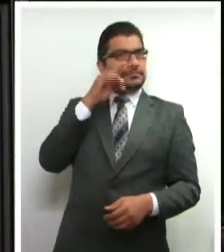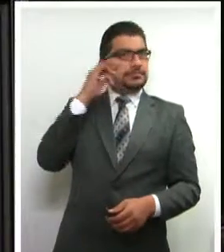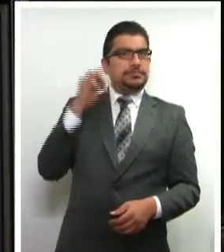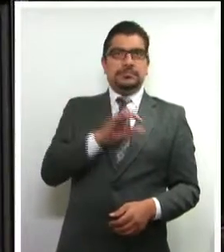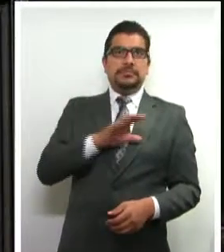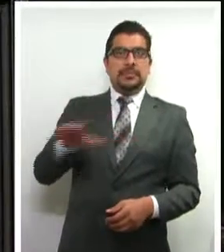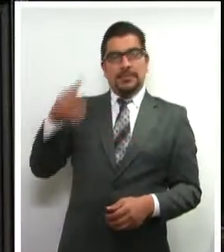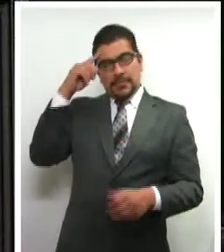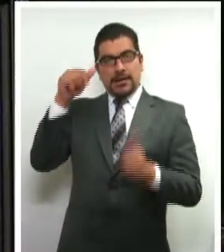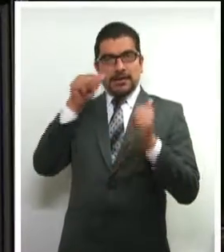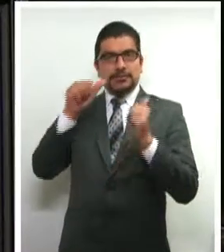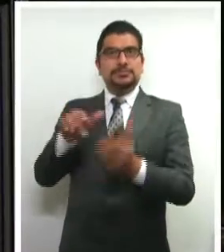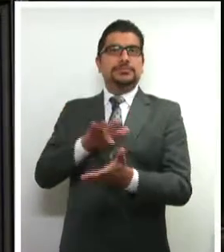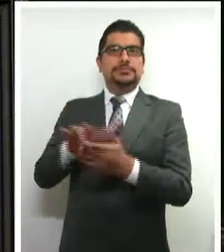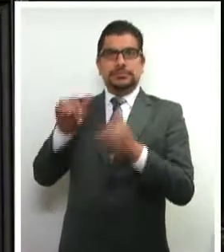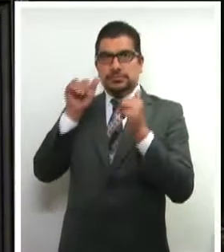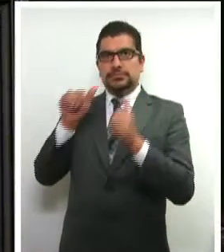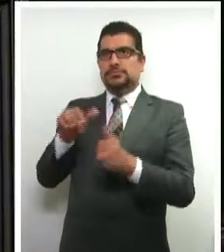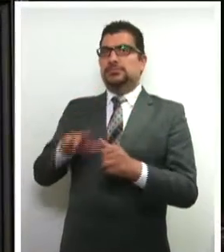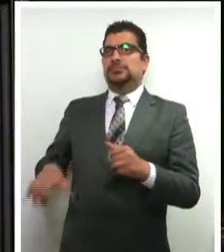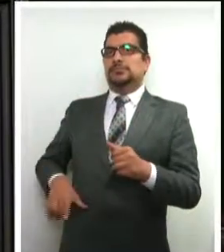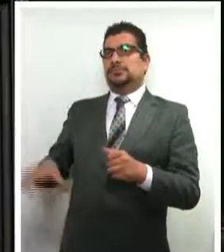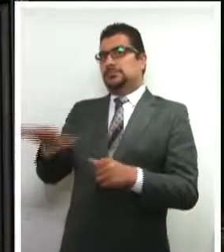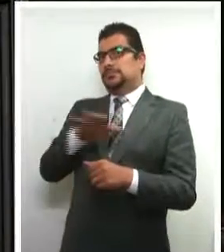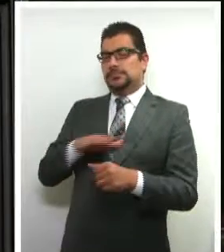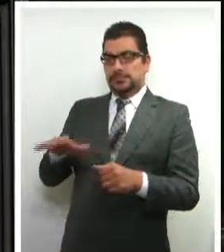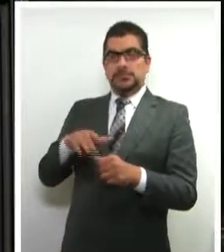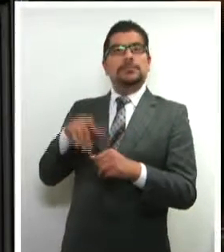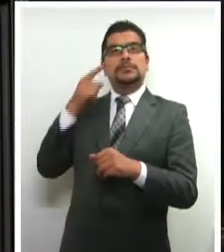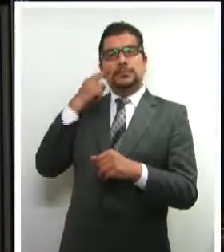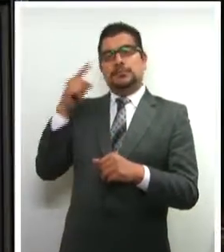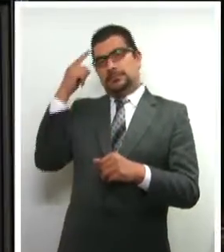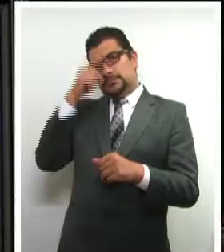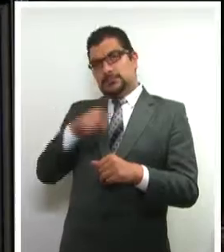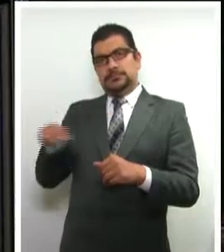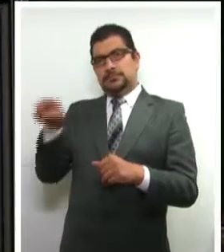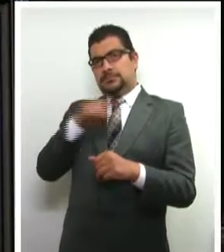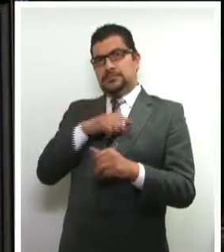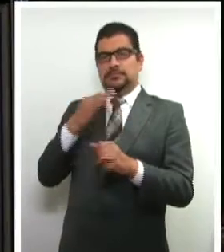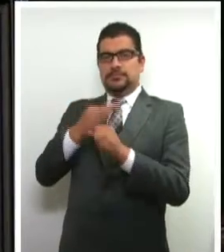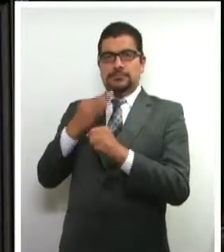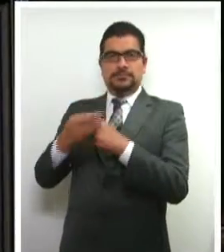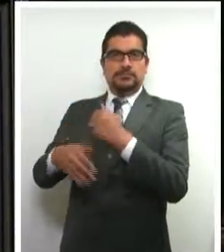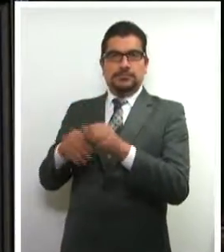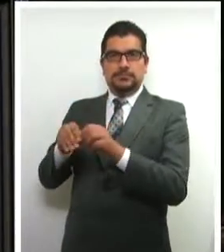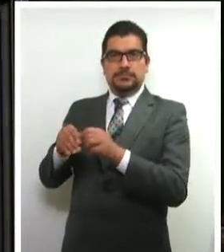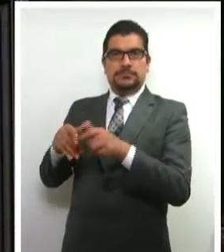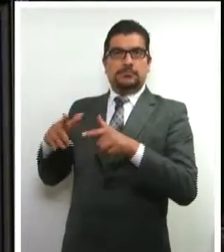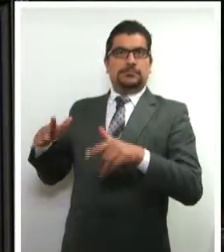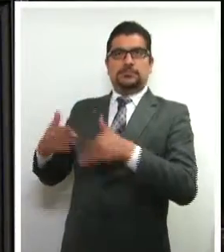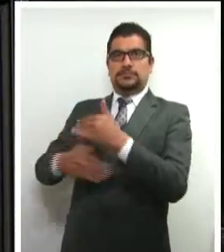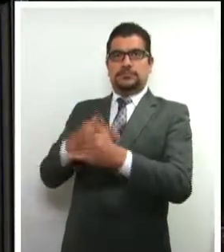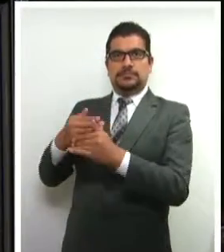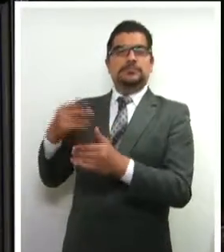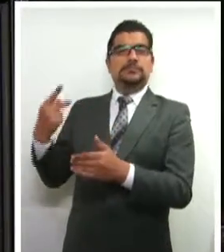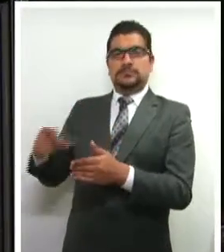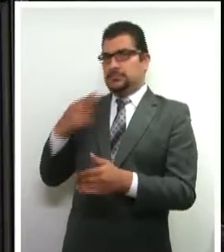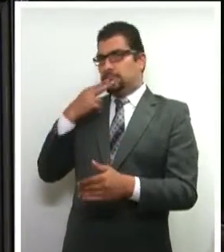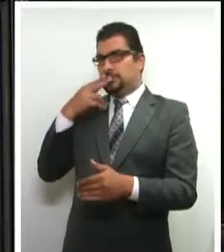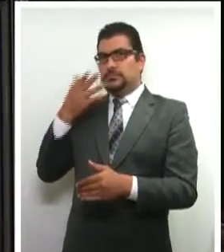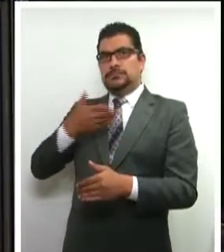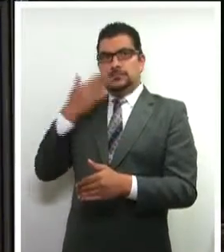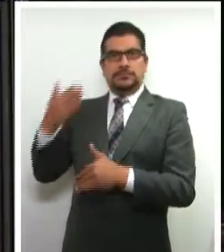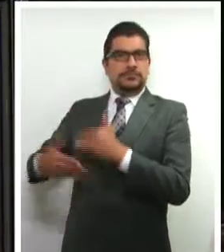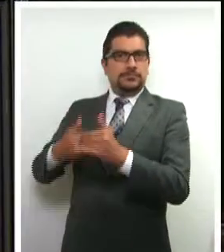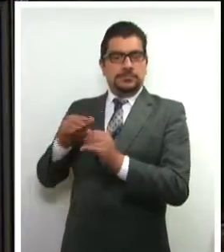del Estado, dificultando así la preservación y reproducción de su patrimonio, usos y